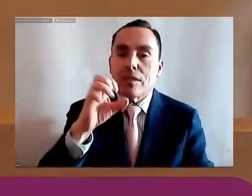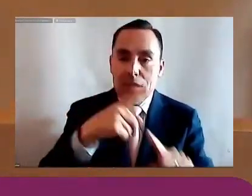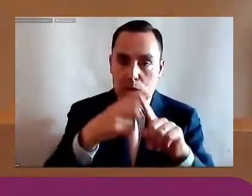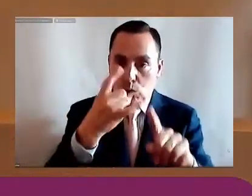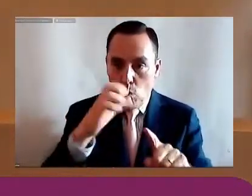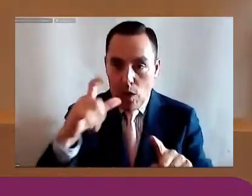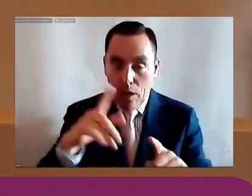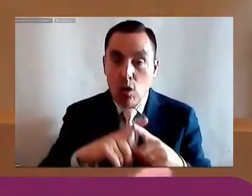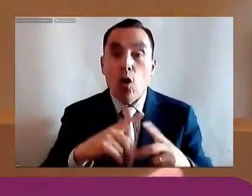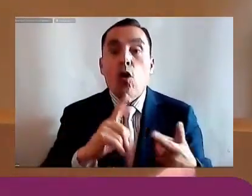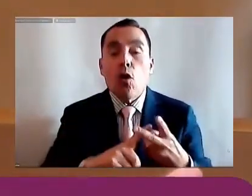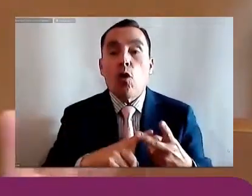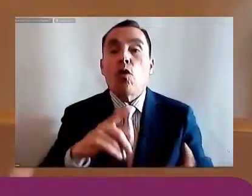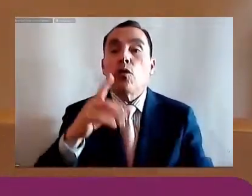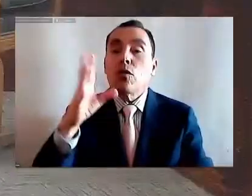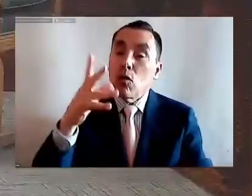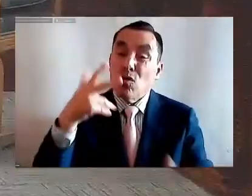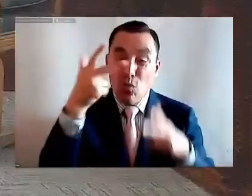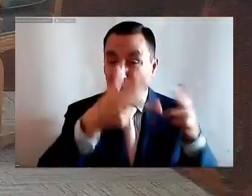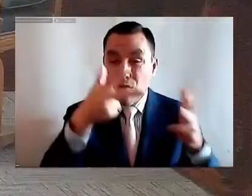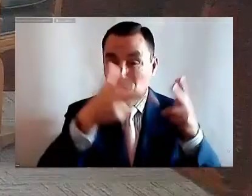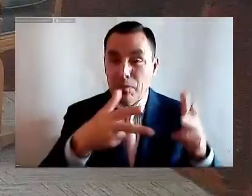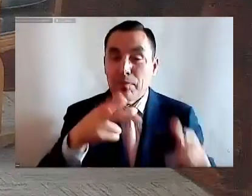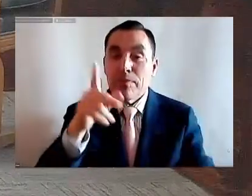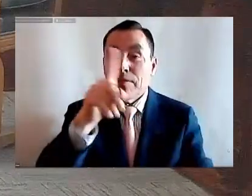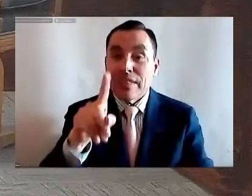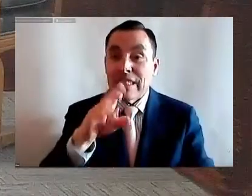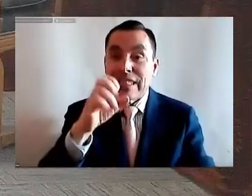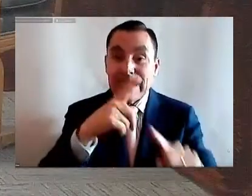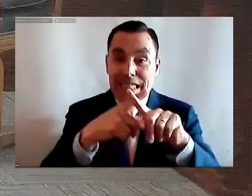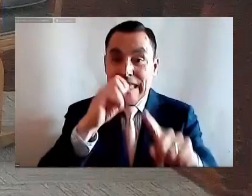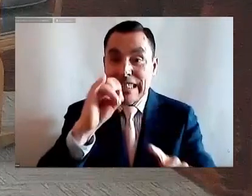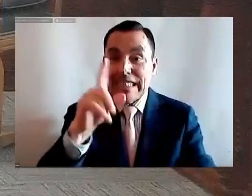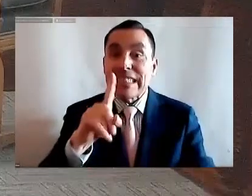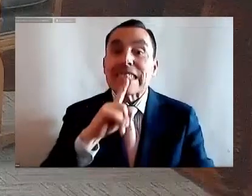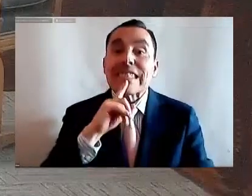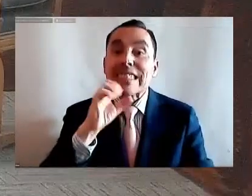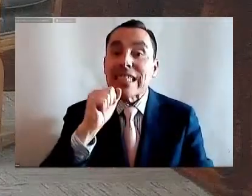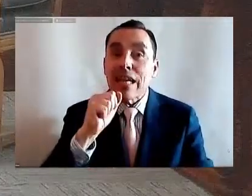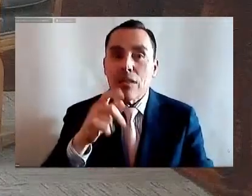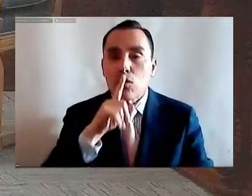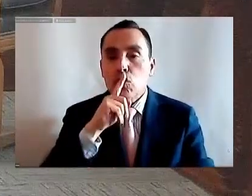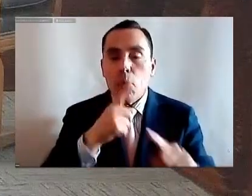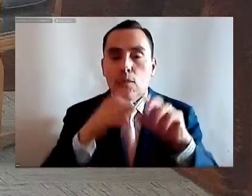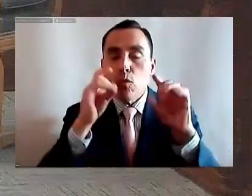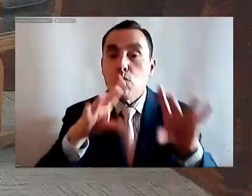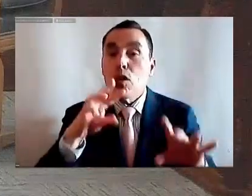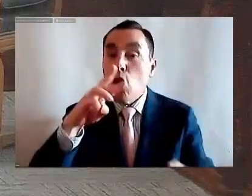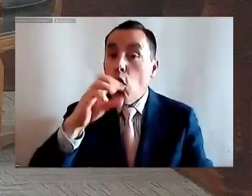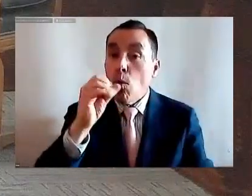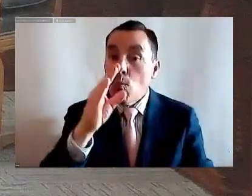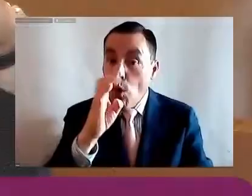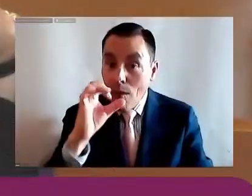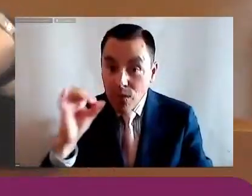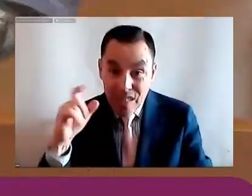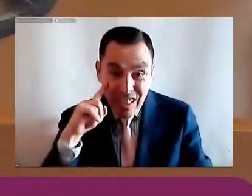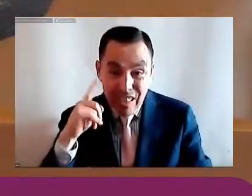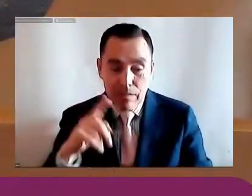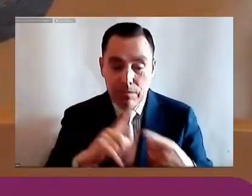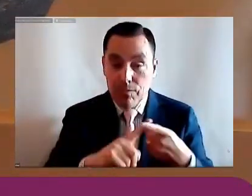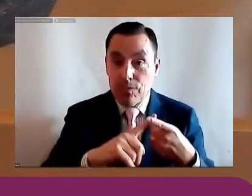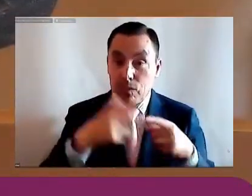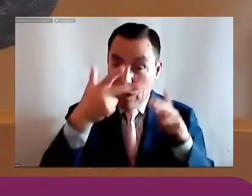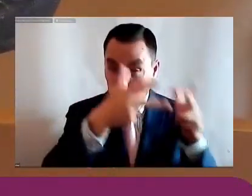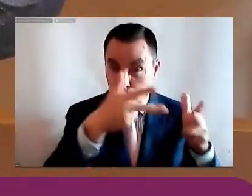haría acoso sexual. Entonces, pero en derecho comparado, un mobbing sexual es la entrecruce entre el acoso y el